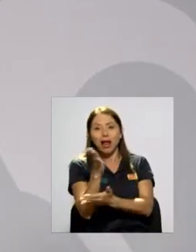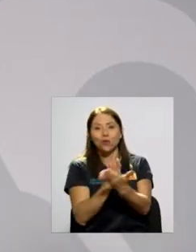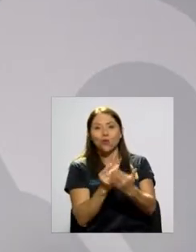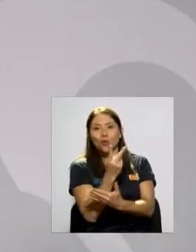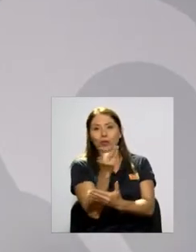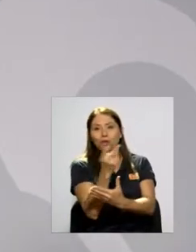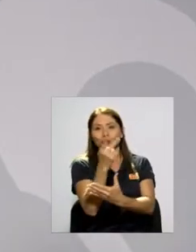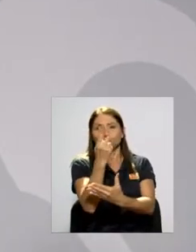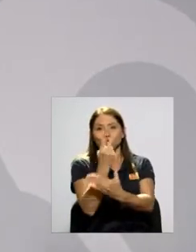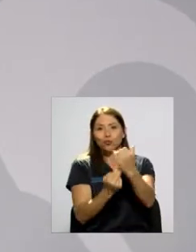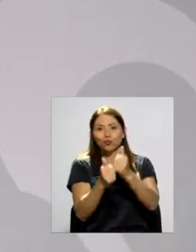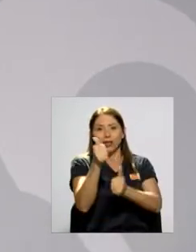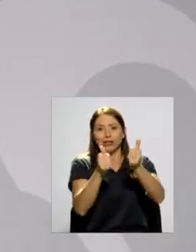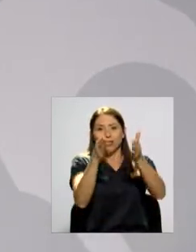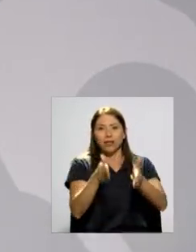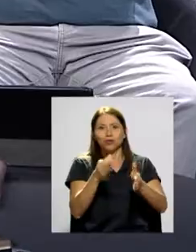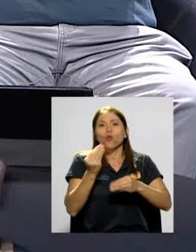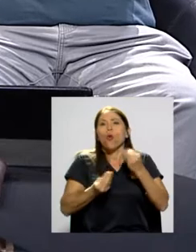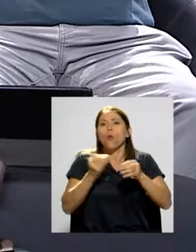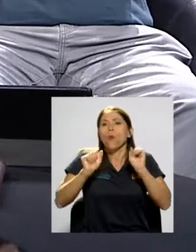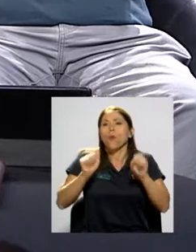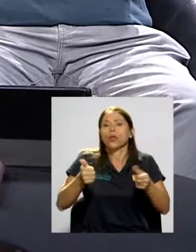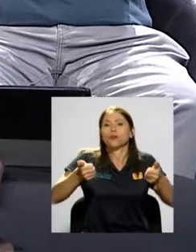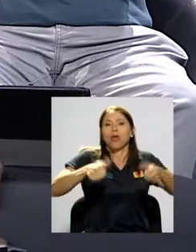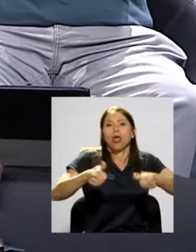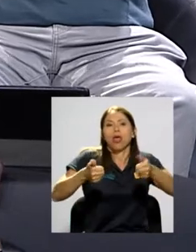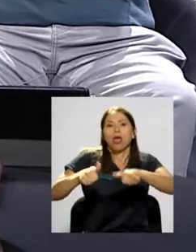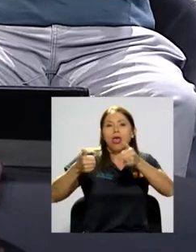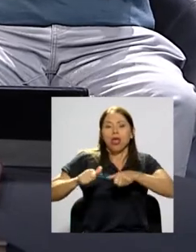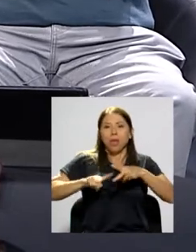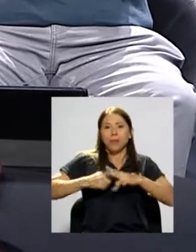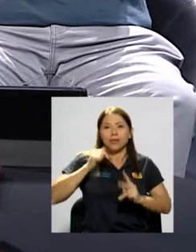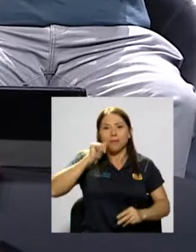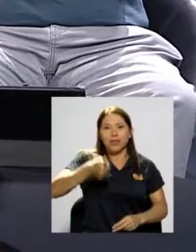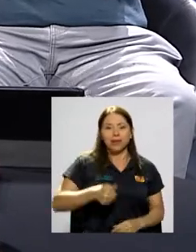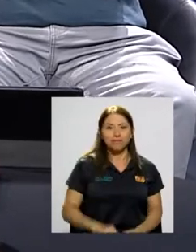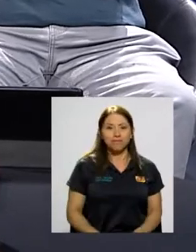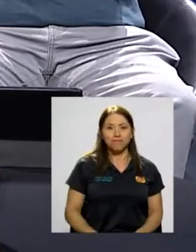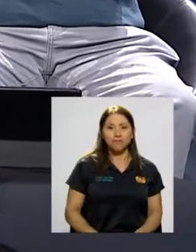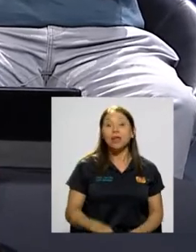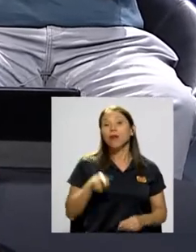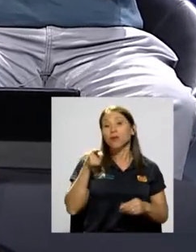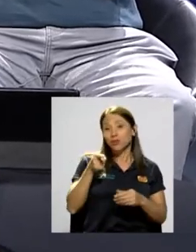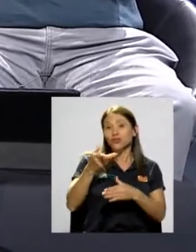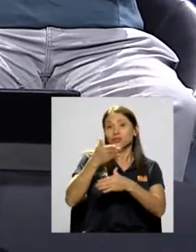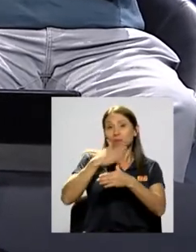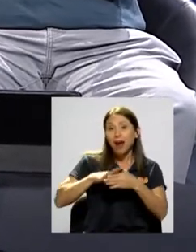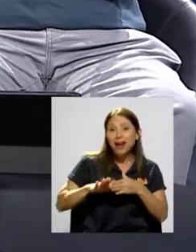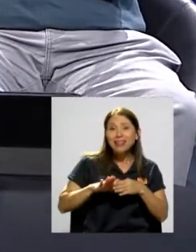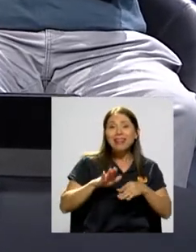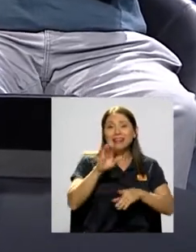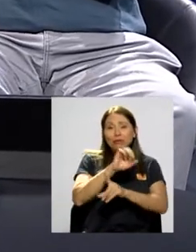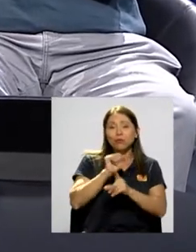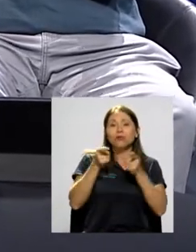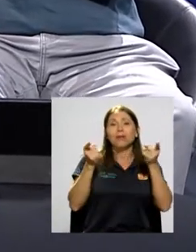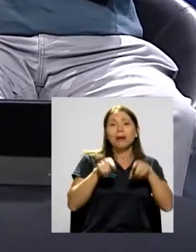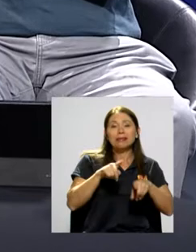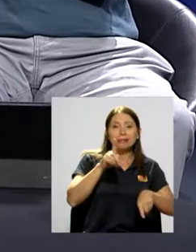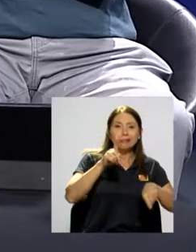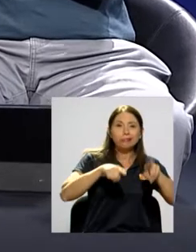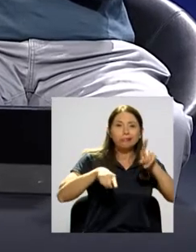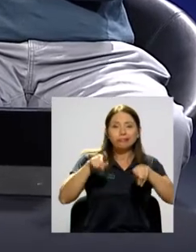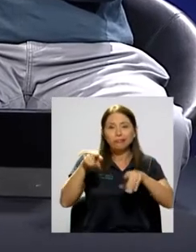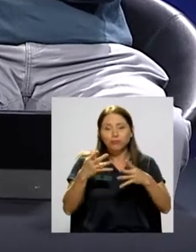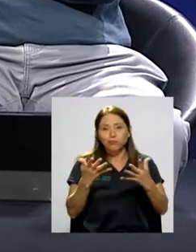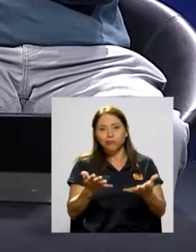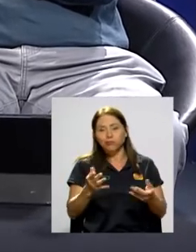esos acuerdos a partir de mañana? Bueno, eso es parte de la volatilidad, ¿verdad? Así fue caracterizada